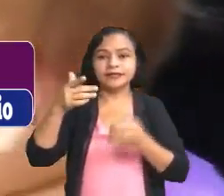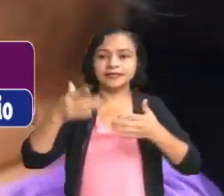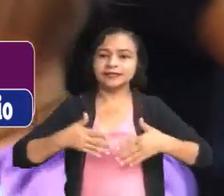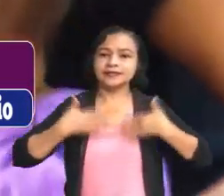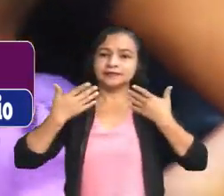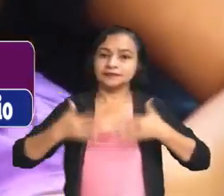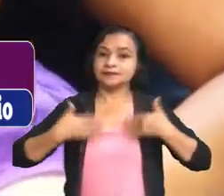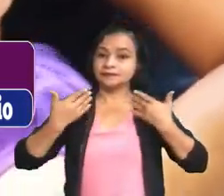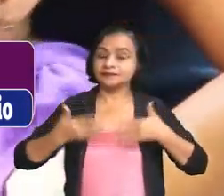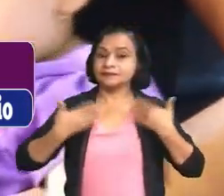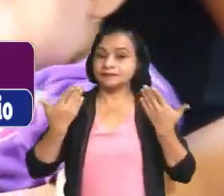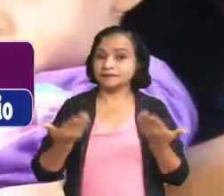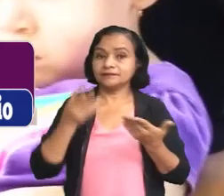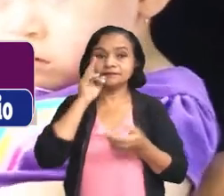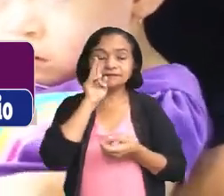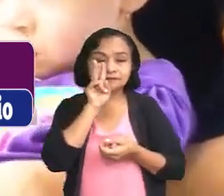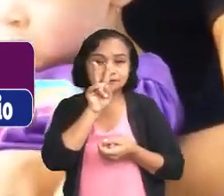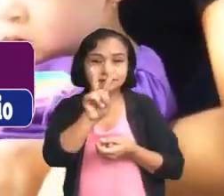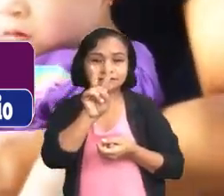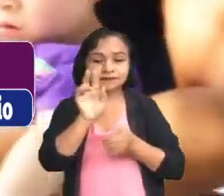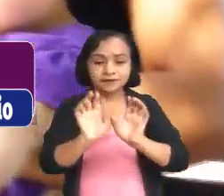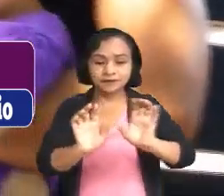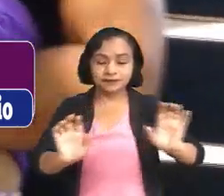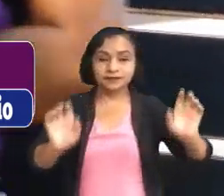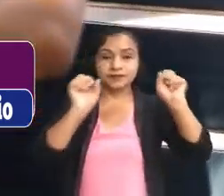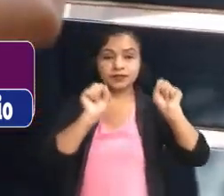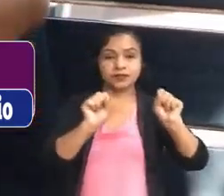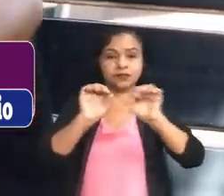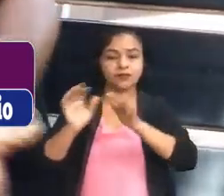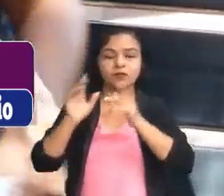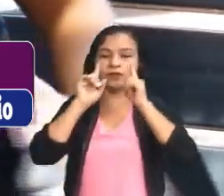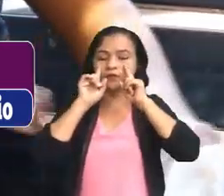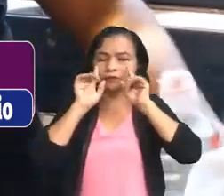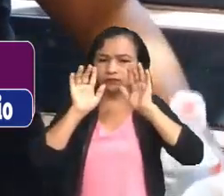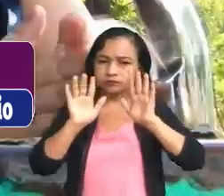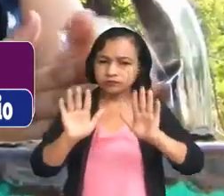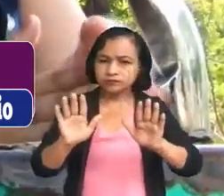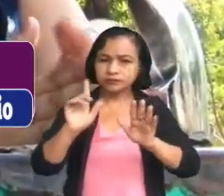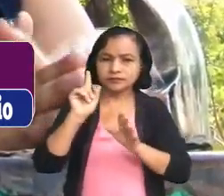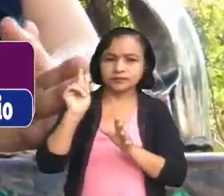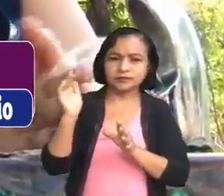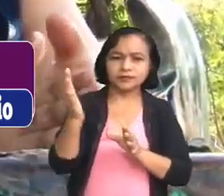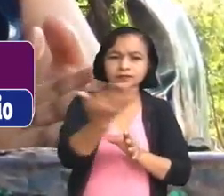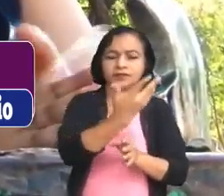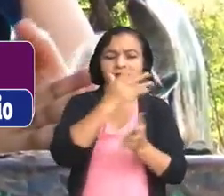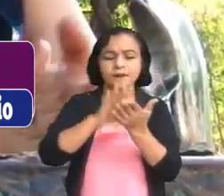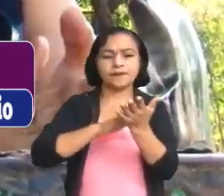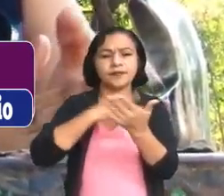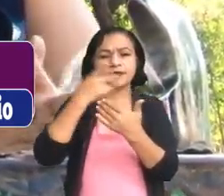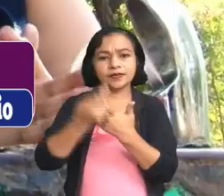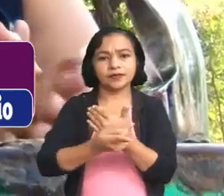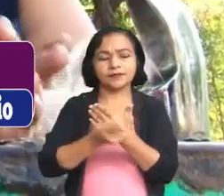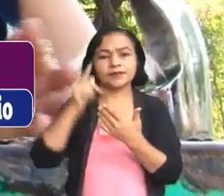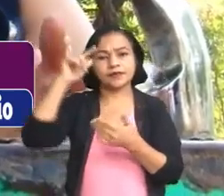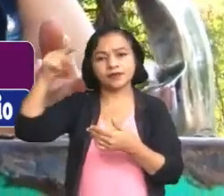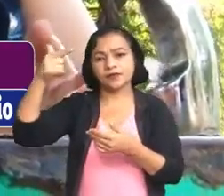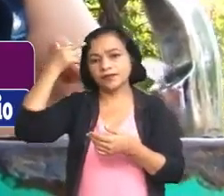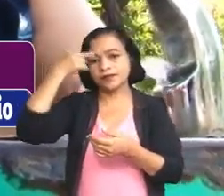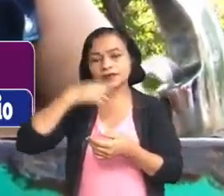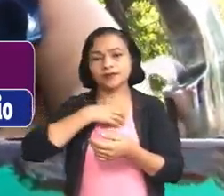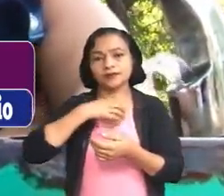satisfacción que nos queda de ver que nuestra niñez está siendo protegida desde todos los programas que desarrolla nuestro gobierno de